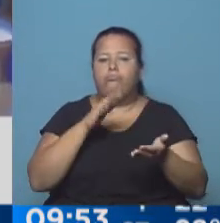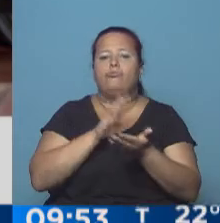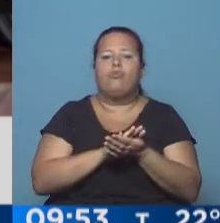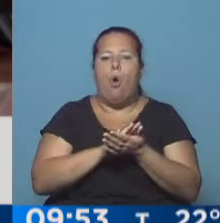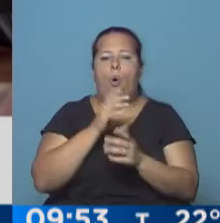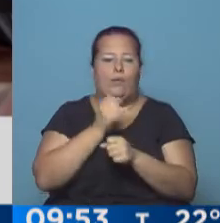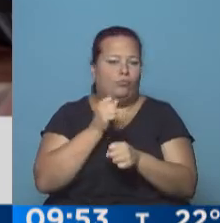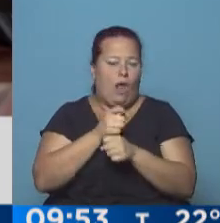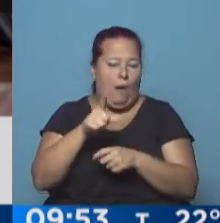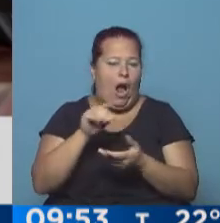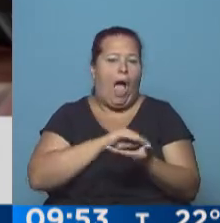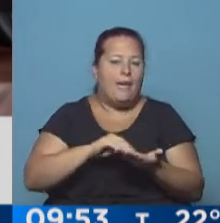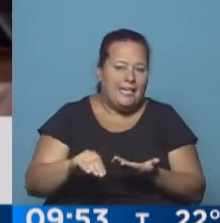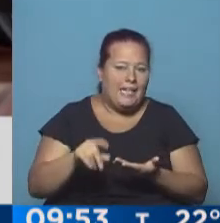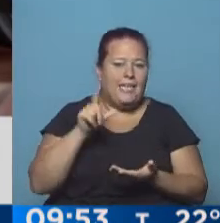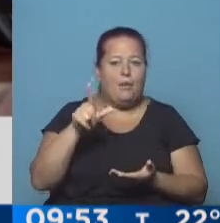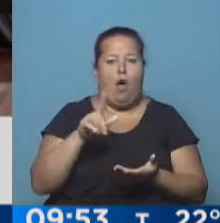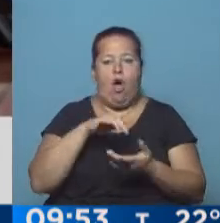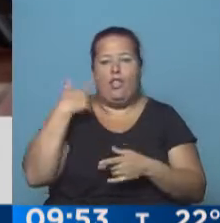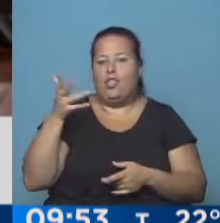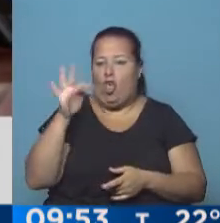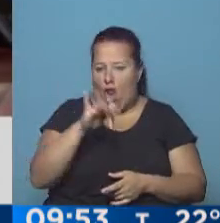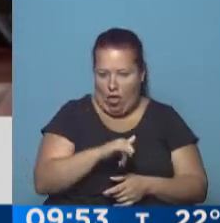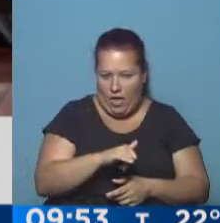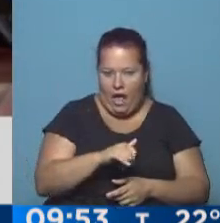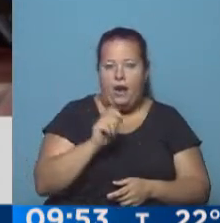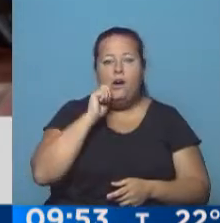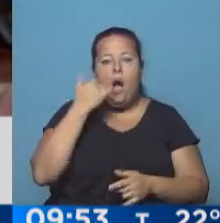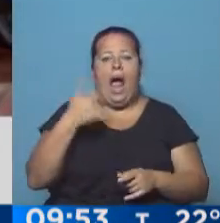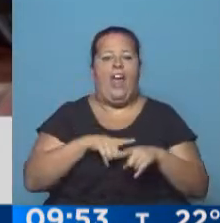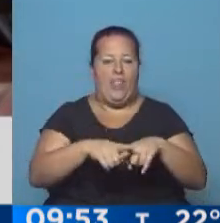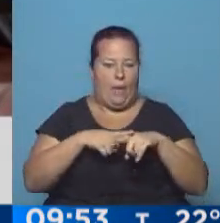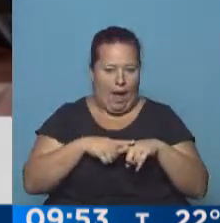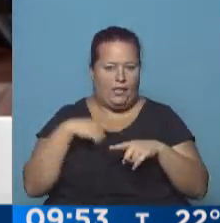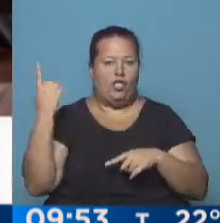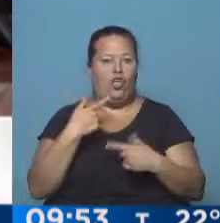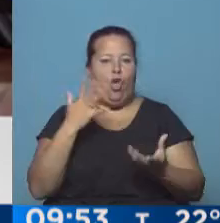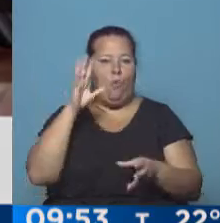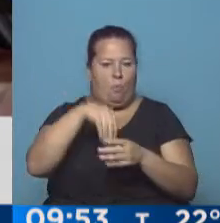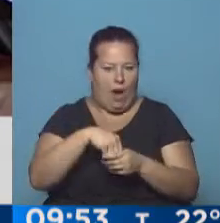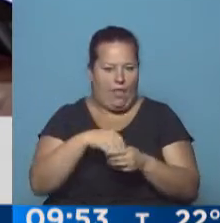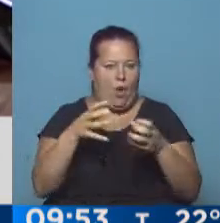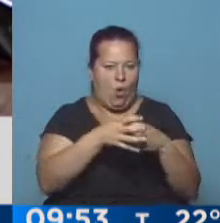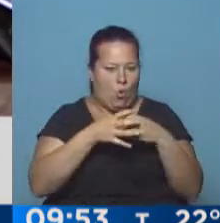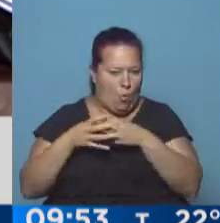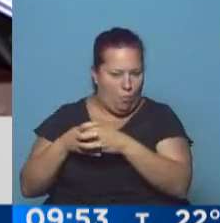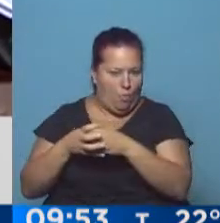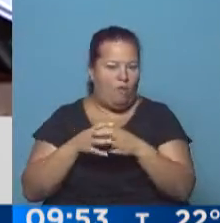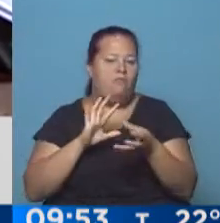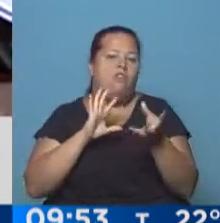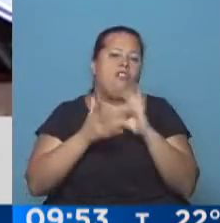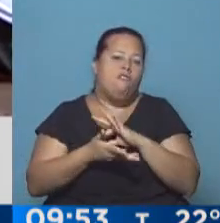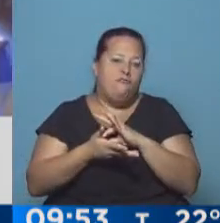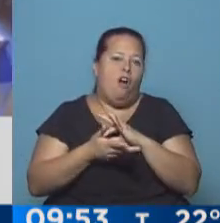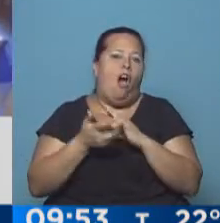de la actividad administrativa de manera diaria. Lo bueno es que va a haber un debate donde puedan participar todos los sectores que de alguna manera